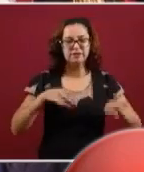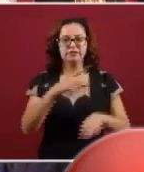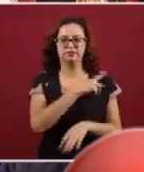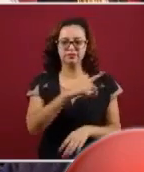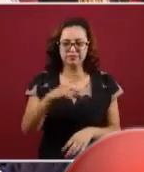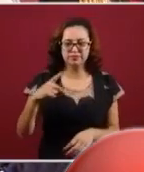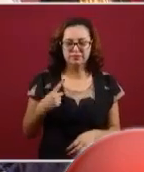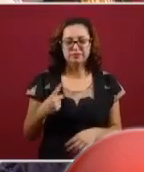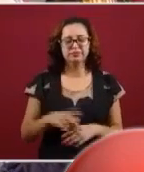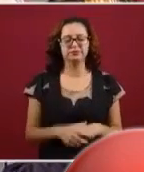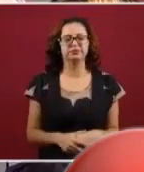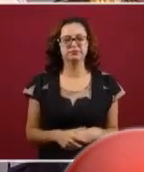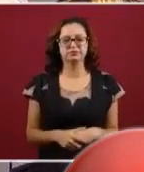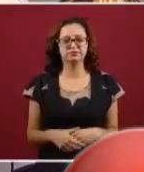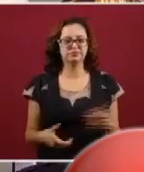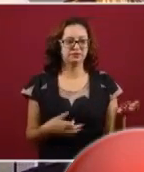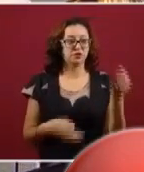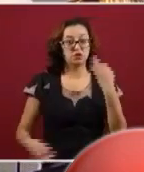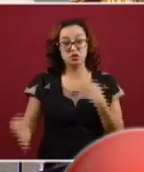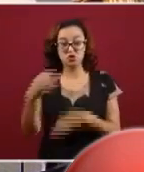Si es muy plano todo,